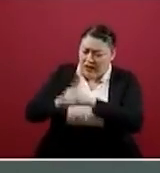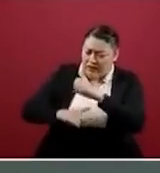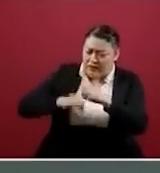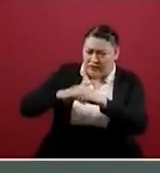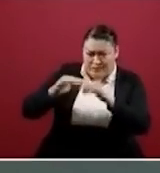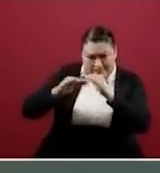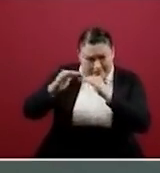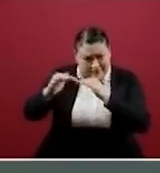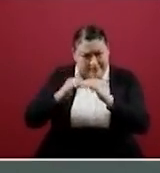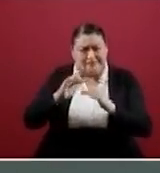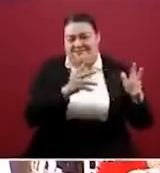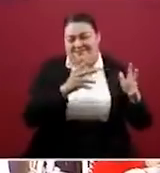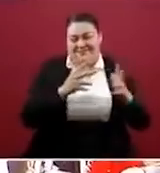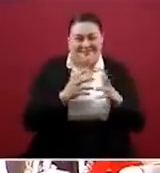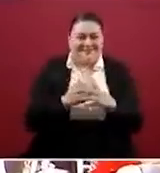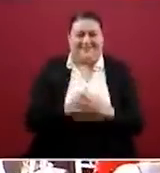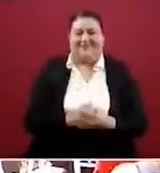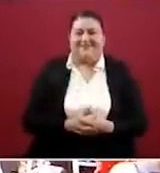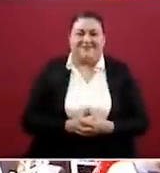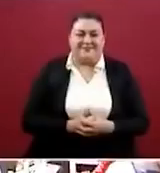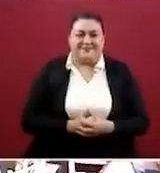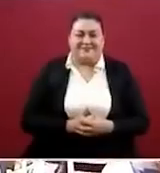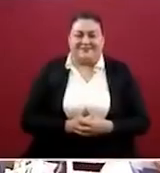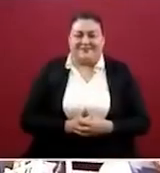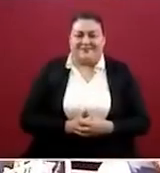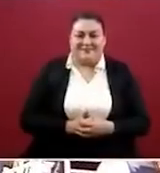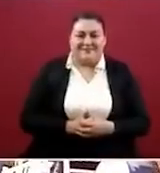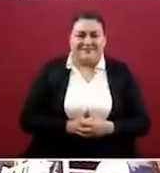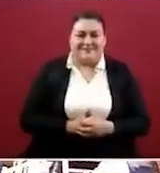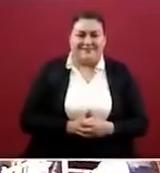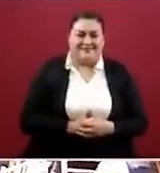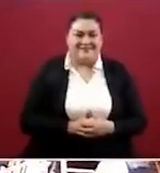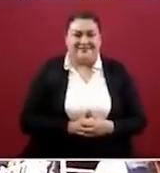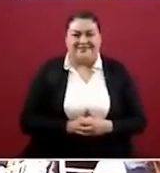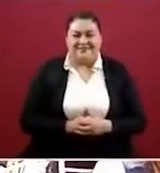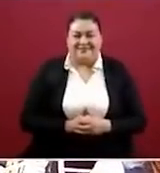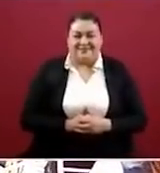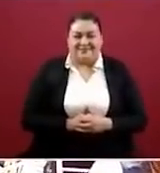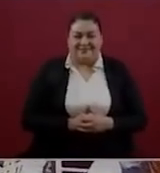para las mujeres y niñas. Con información de Verónica Torres Lizama, Notimex.